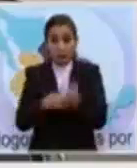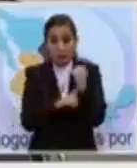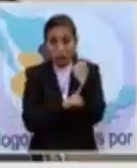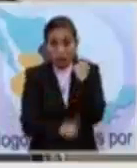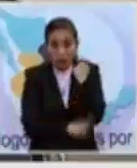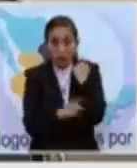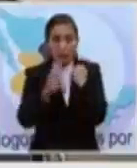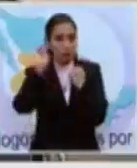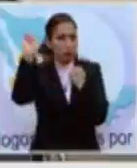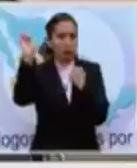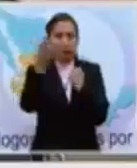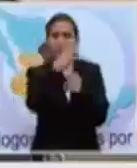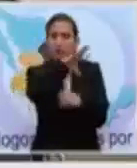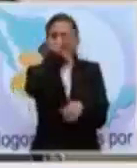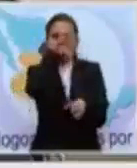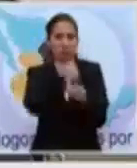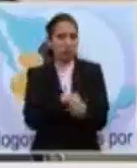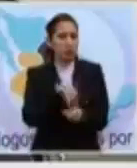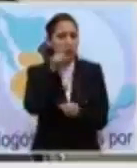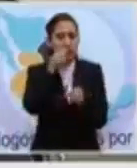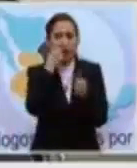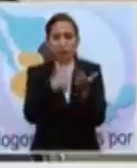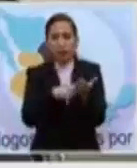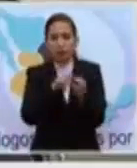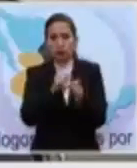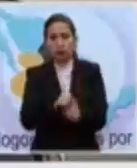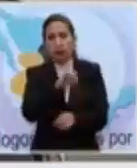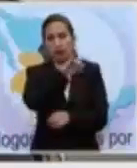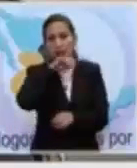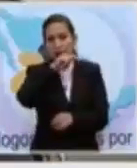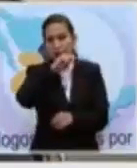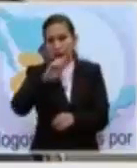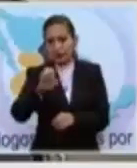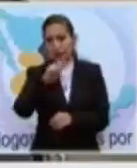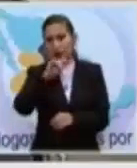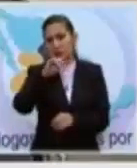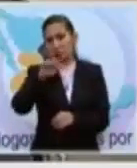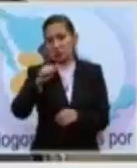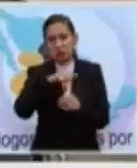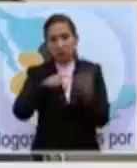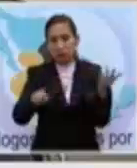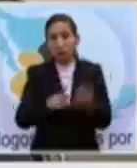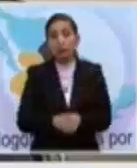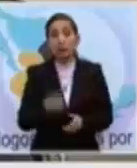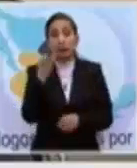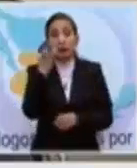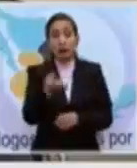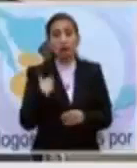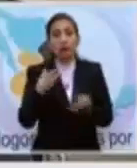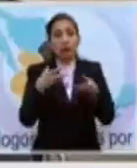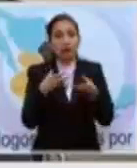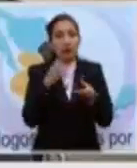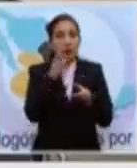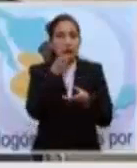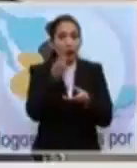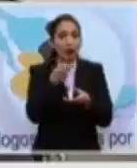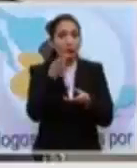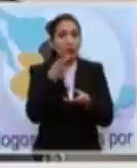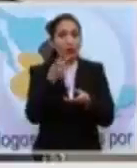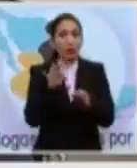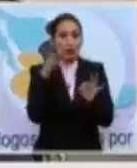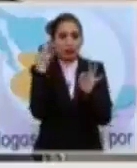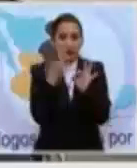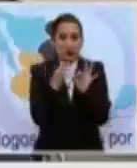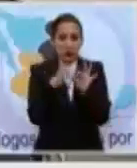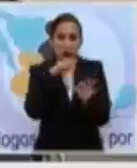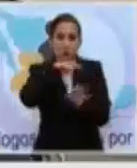tipo universal en los sistemas de seguridad social. Y por otro lado, esto iba encaminado mucho a la parte expedita de